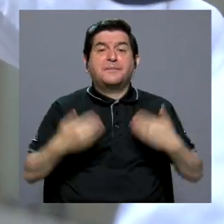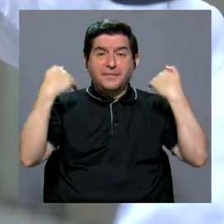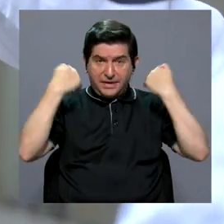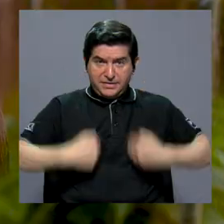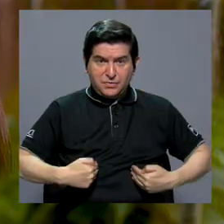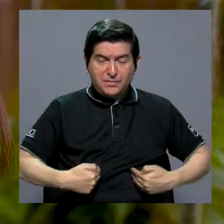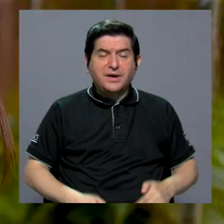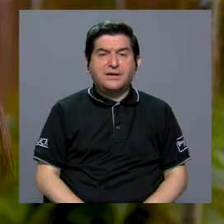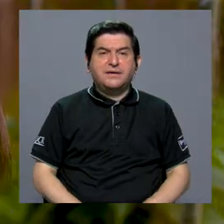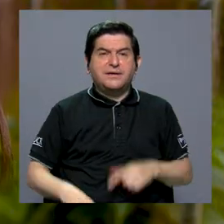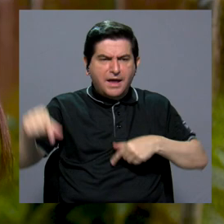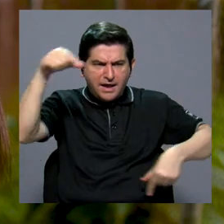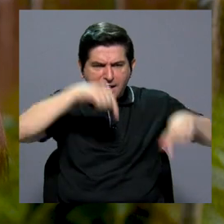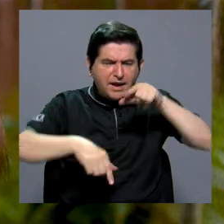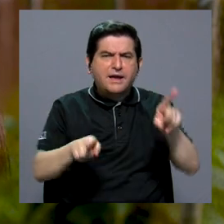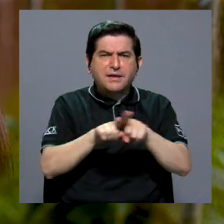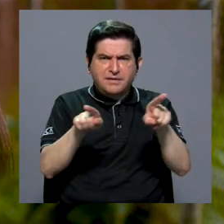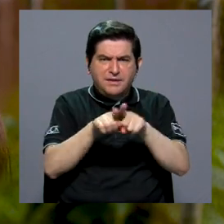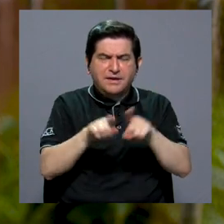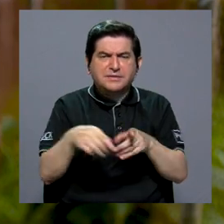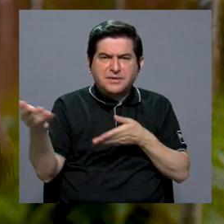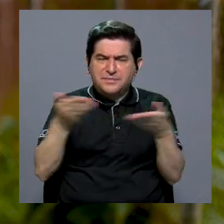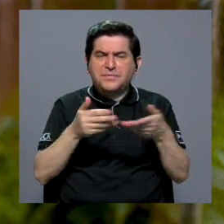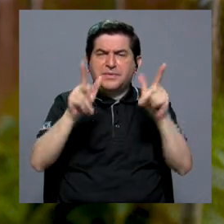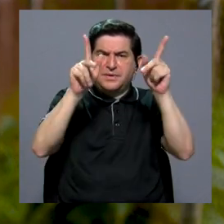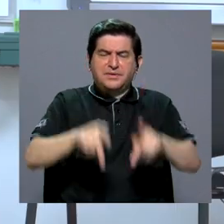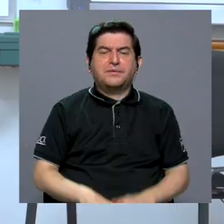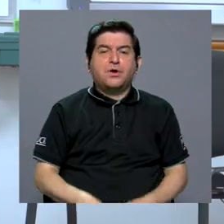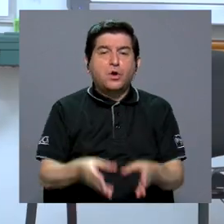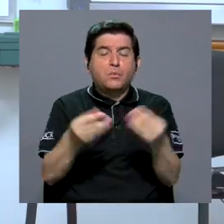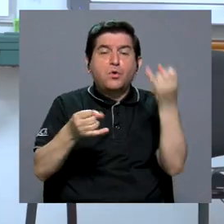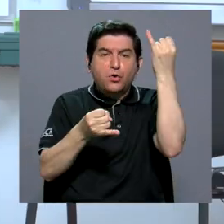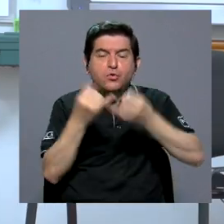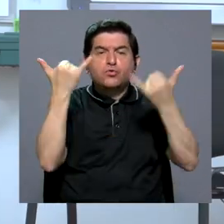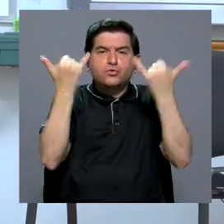parte humana, digamos. La química también funciona en servicio del pueblo. El